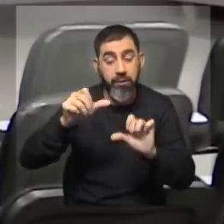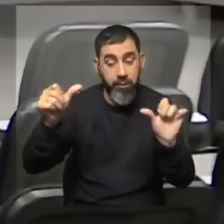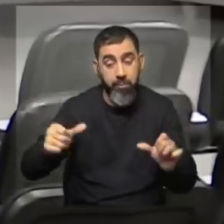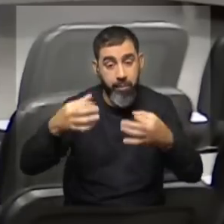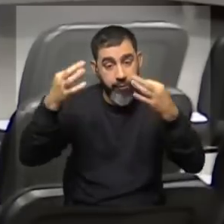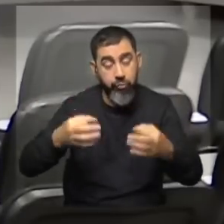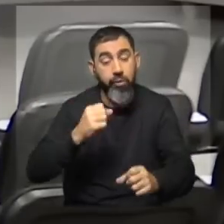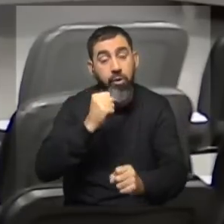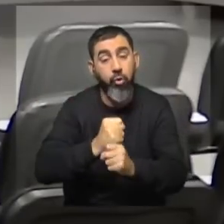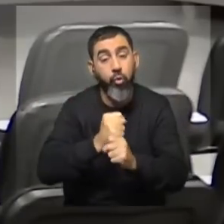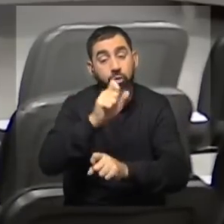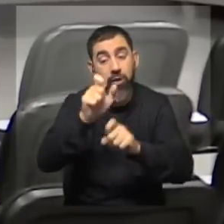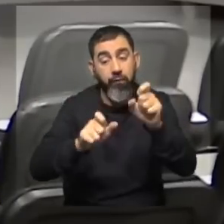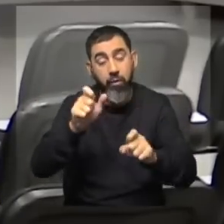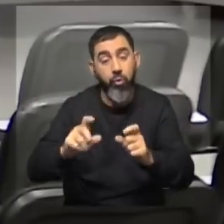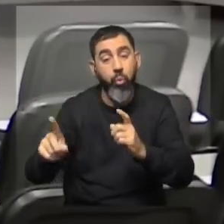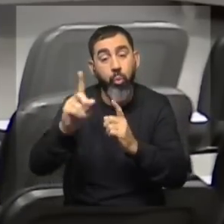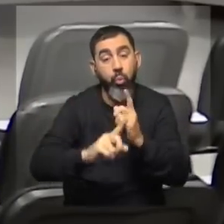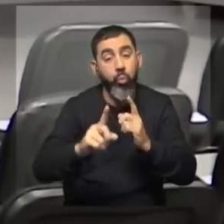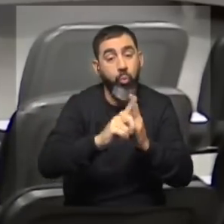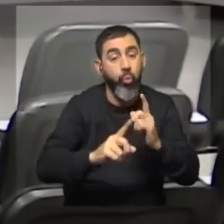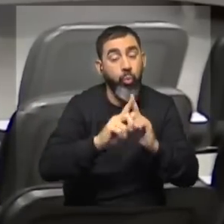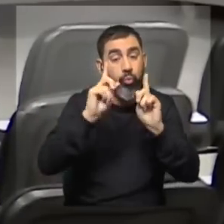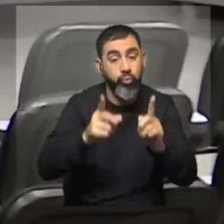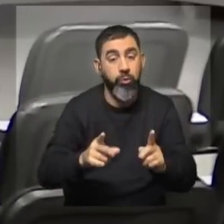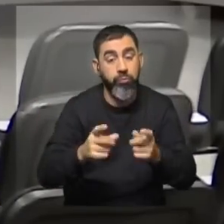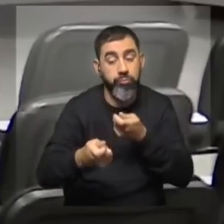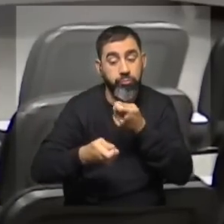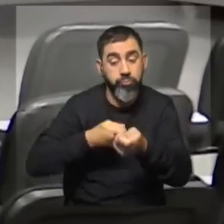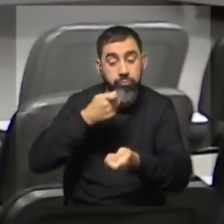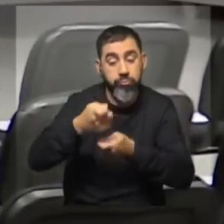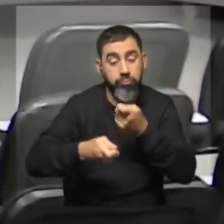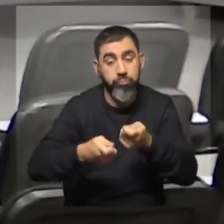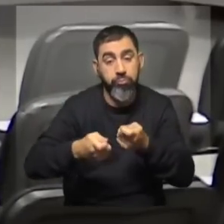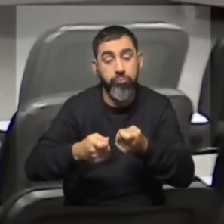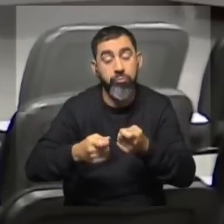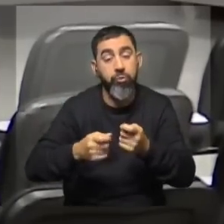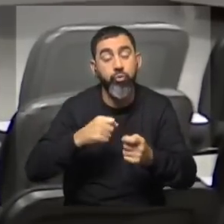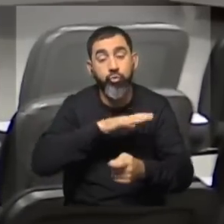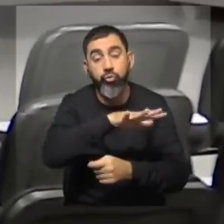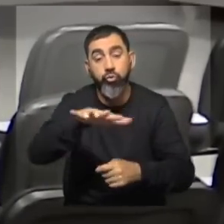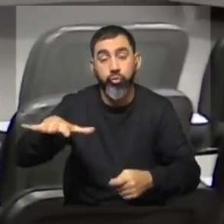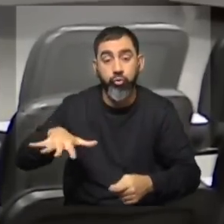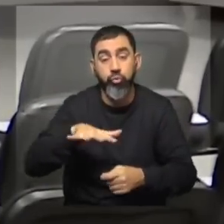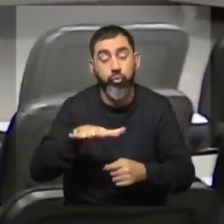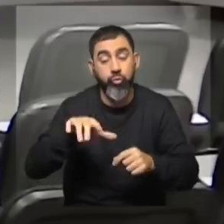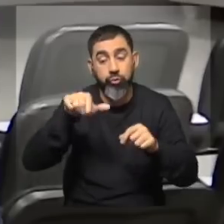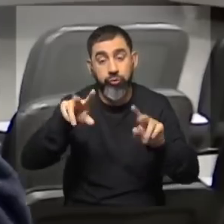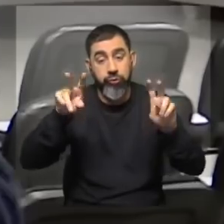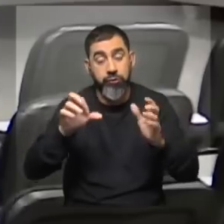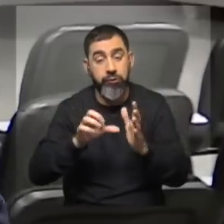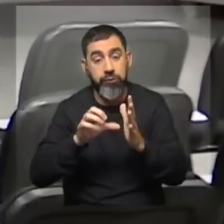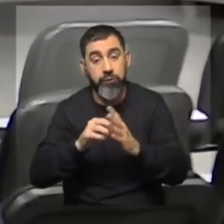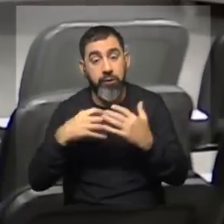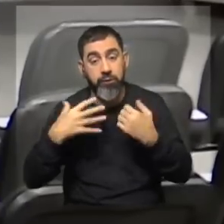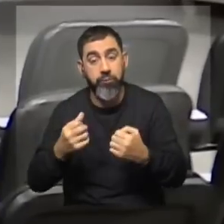de los trabajadores de los usuarios de la salud en la construcción de una construcción social como es un sistema de salud y